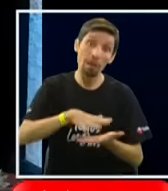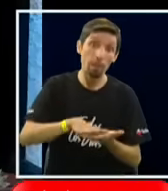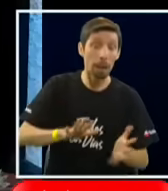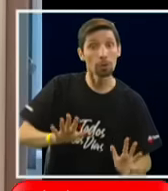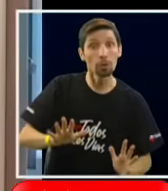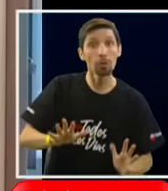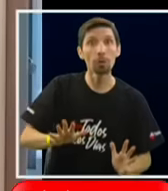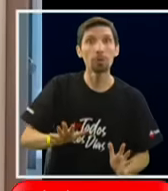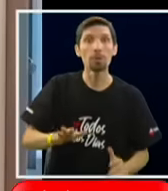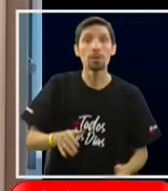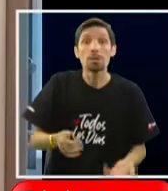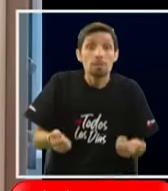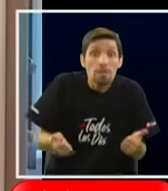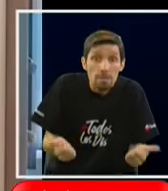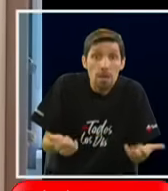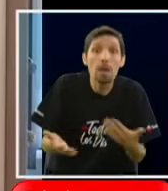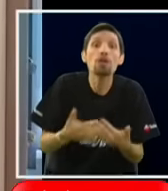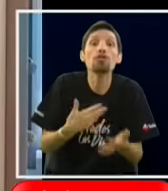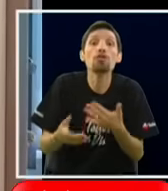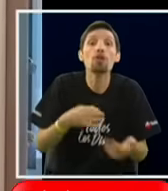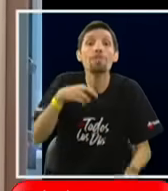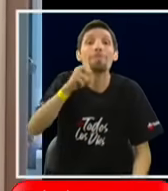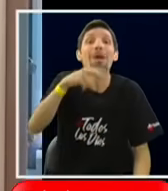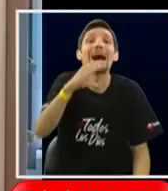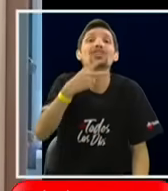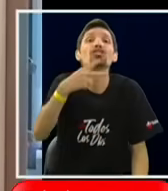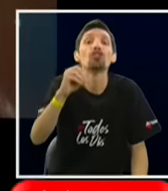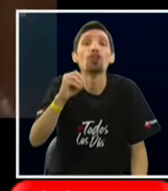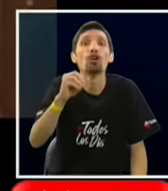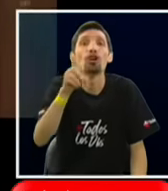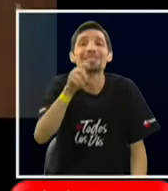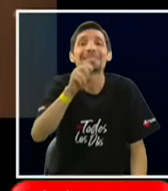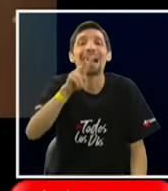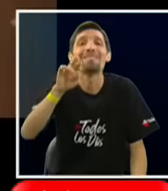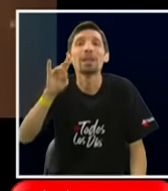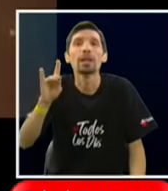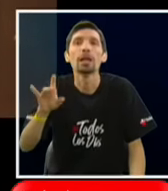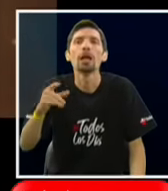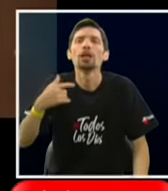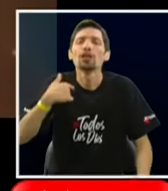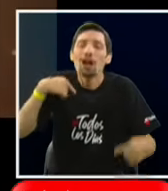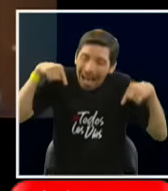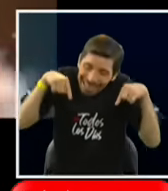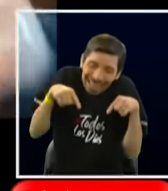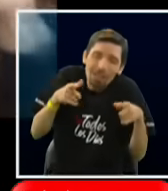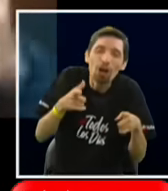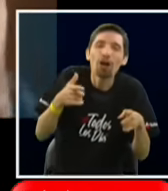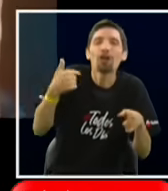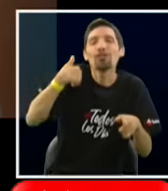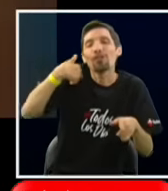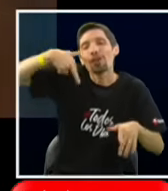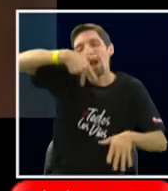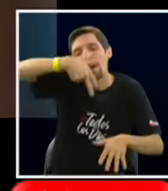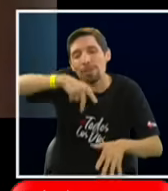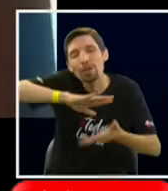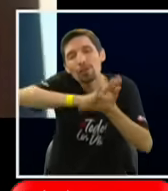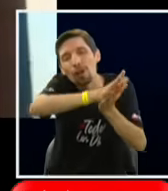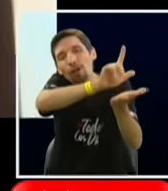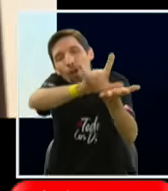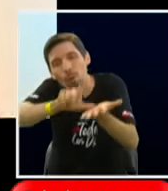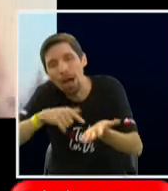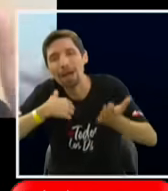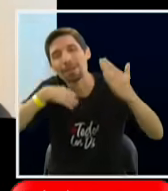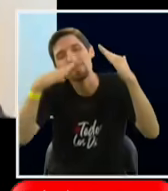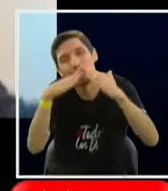platos. Bien. ¿Y dónde está Pancho Saavedra? Aquí estoy, don Francisco, recorriendo todos los lugares de mi